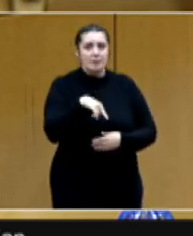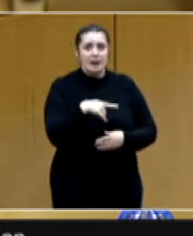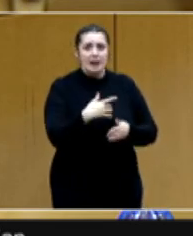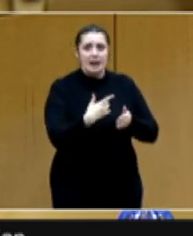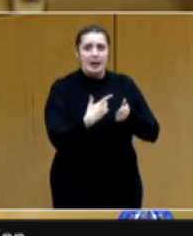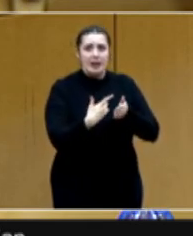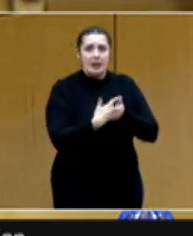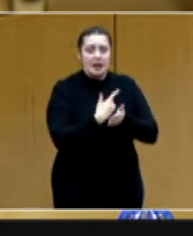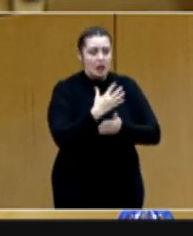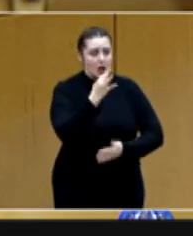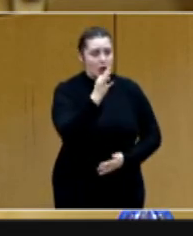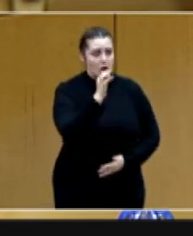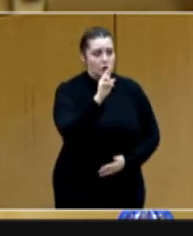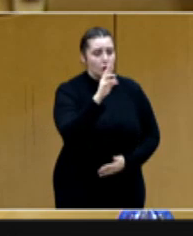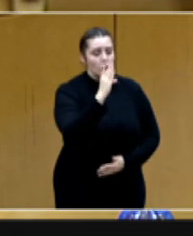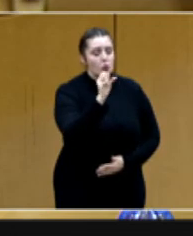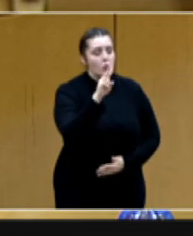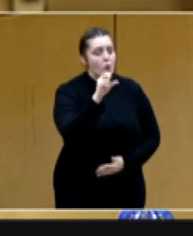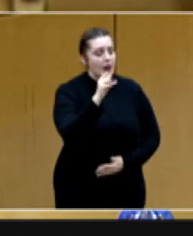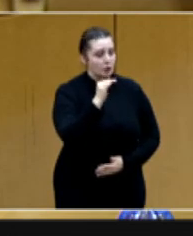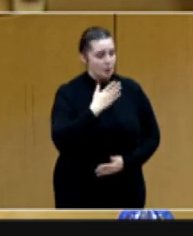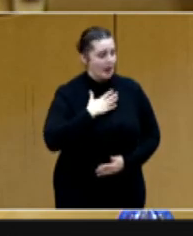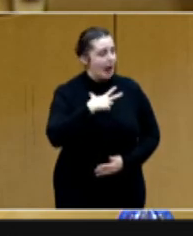estos cuatro que me he abogado